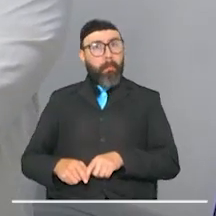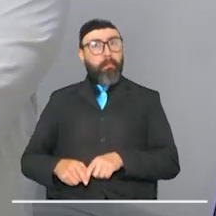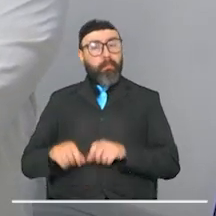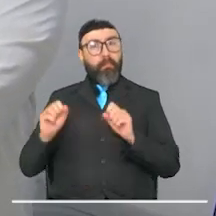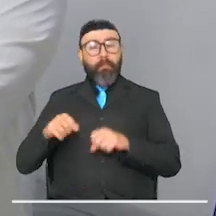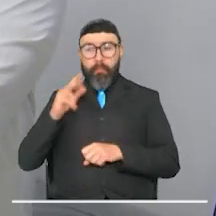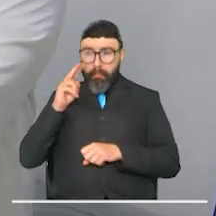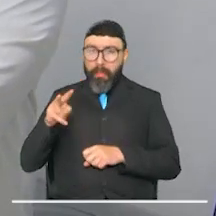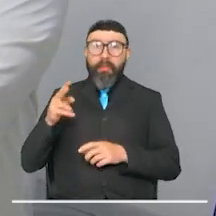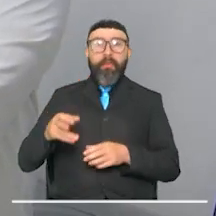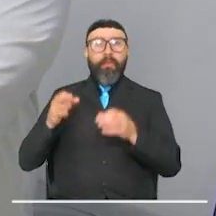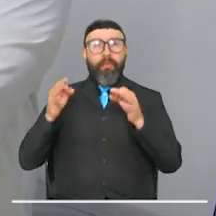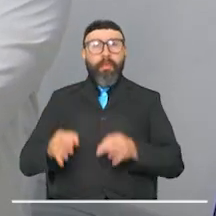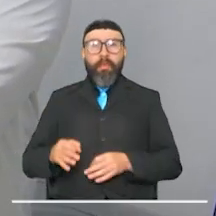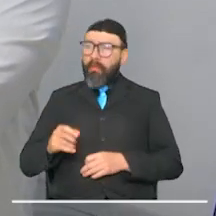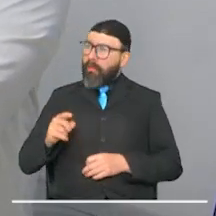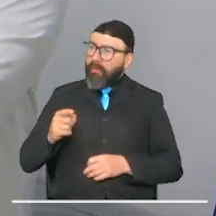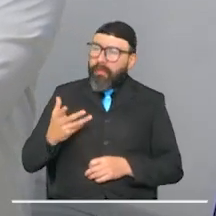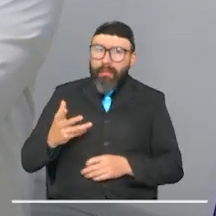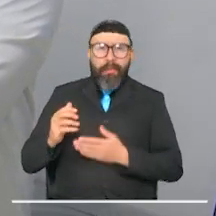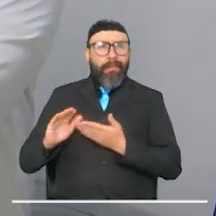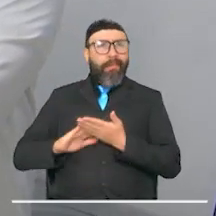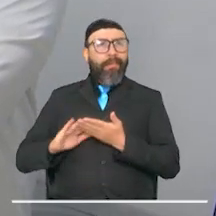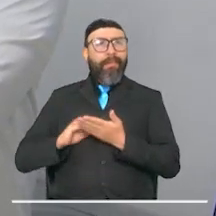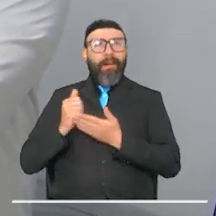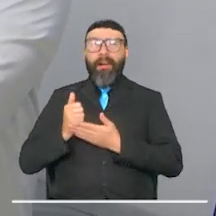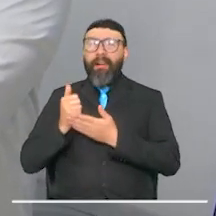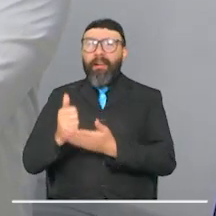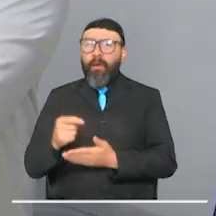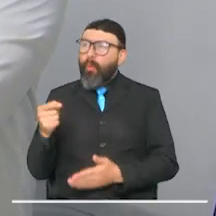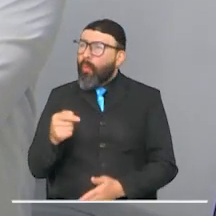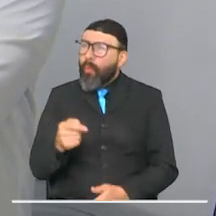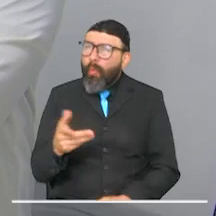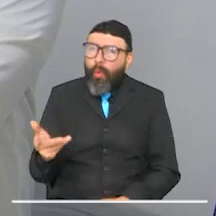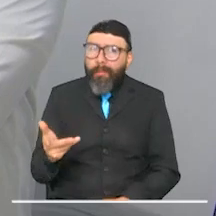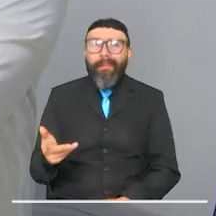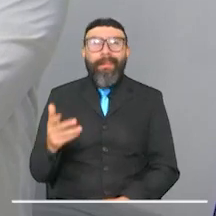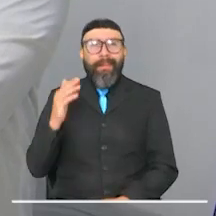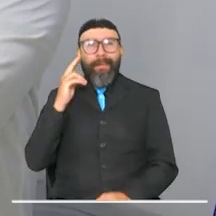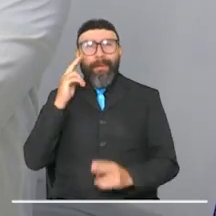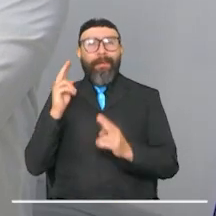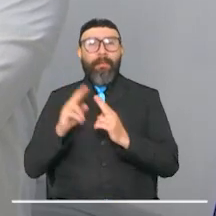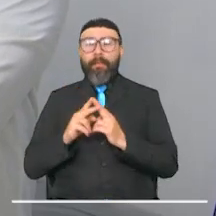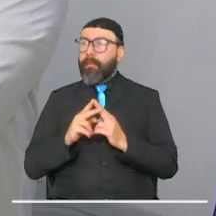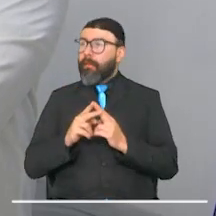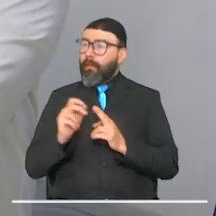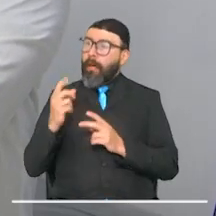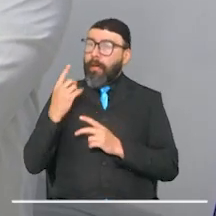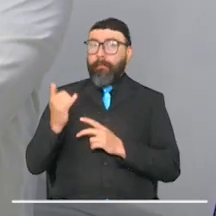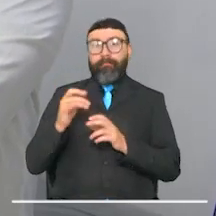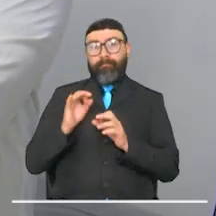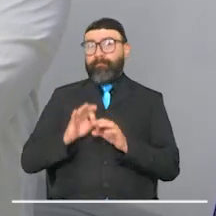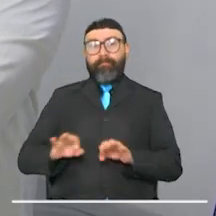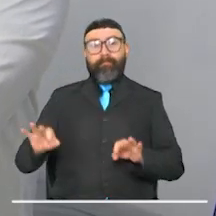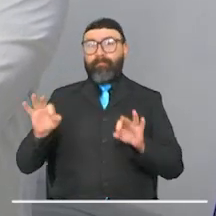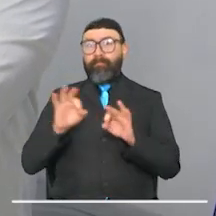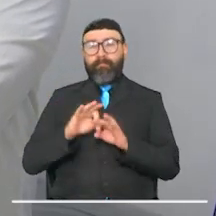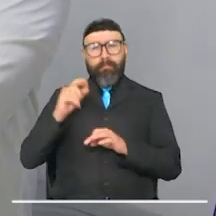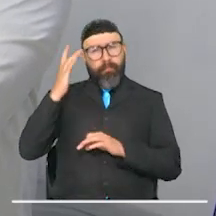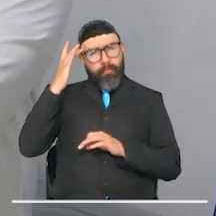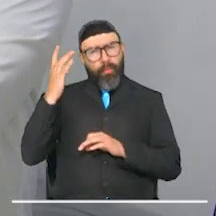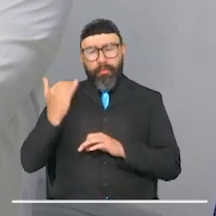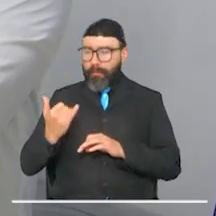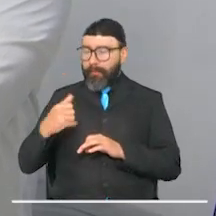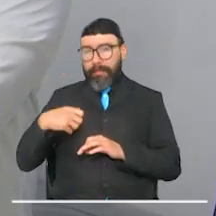Cuál es el probable tratamiento de los pacientes y es algo pues definitivamente muy importante porque hay